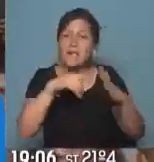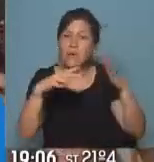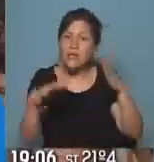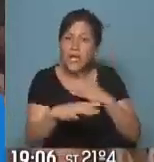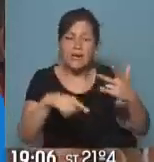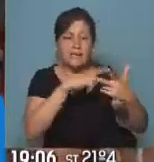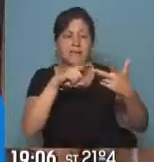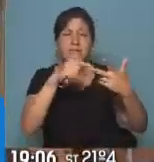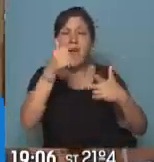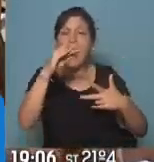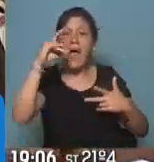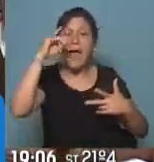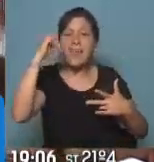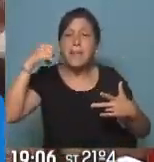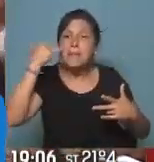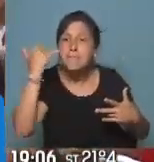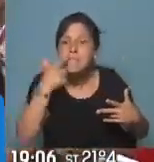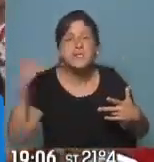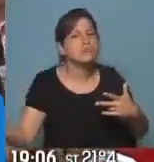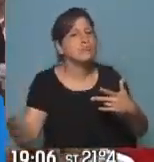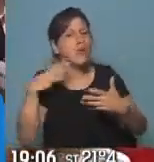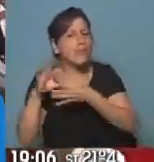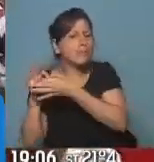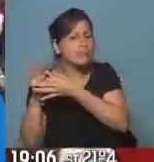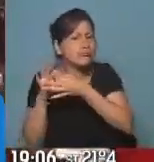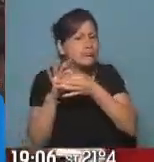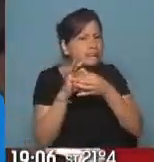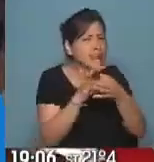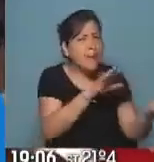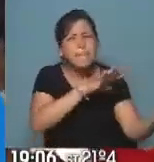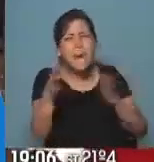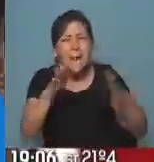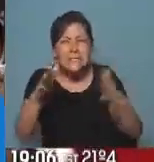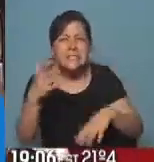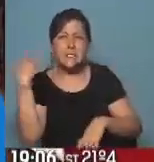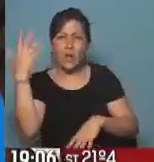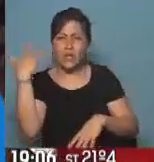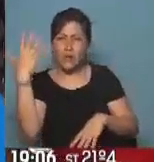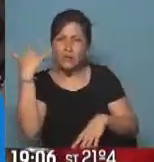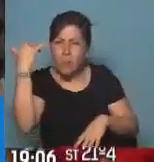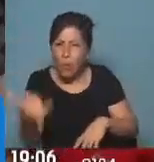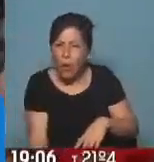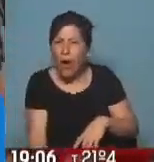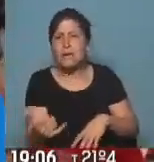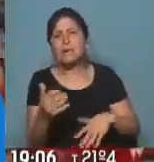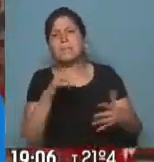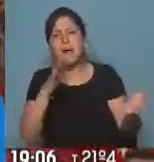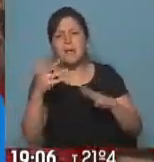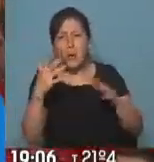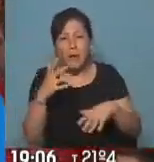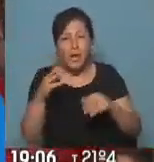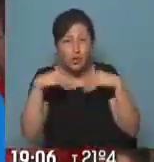ADEMIS. Hay un hilo conductor en todos los oradores que han subido hasta el momento, son cerca de